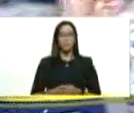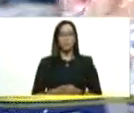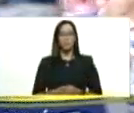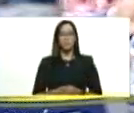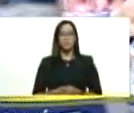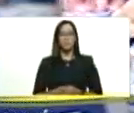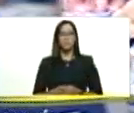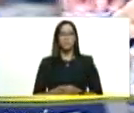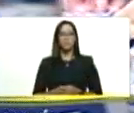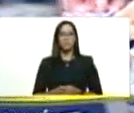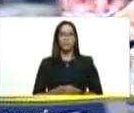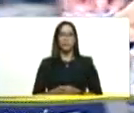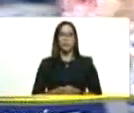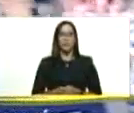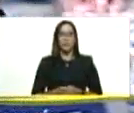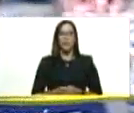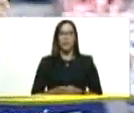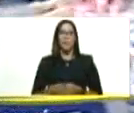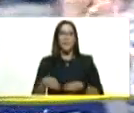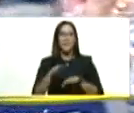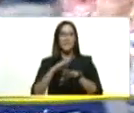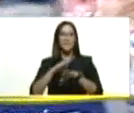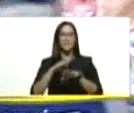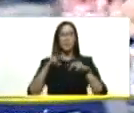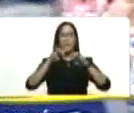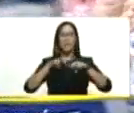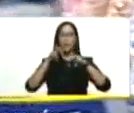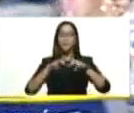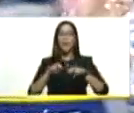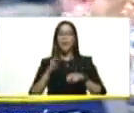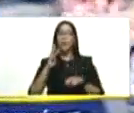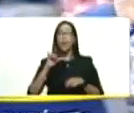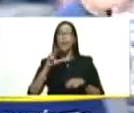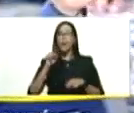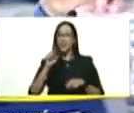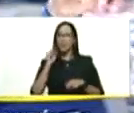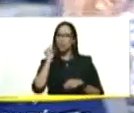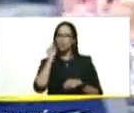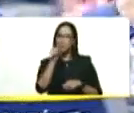ministro de Agricultura, Wilmer Castro Soteldo, tiene que ver contigo, con la